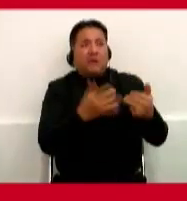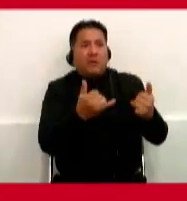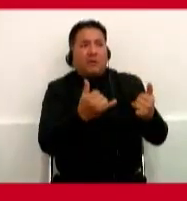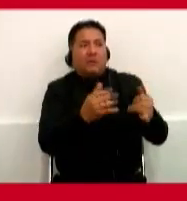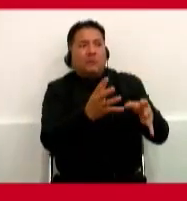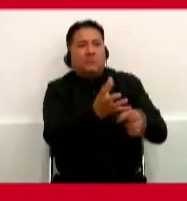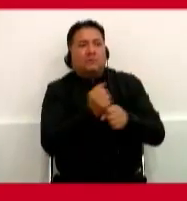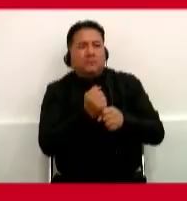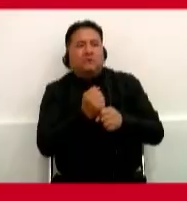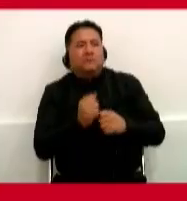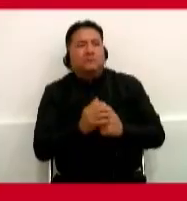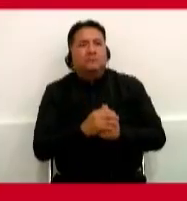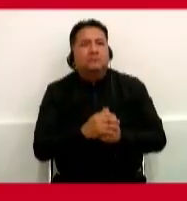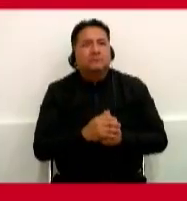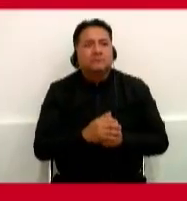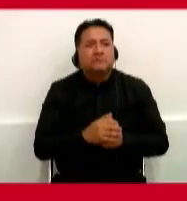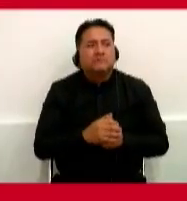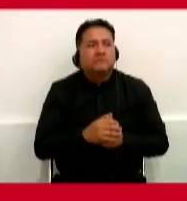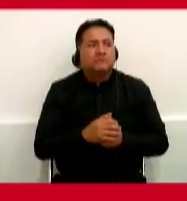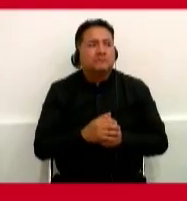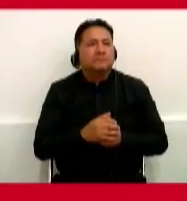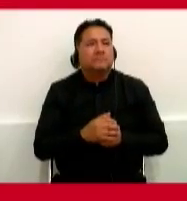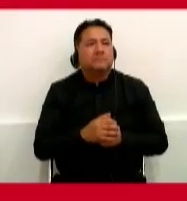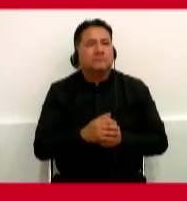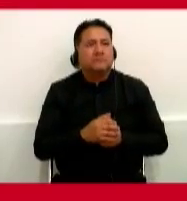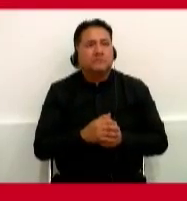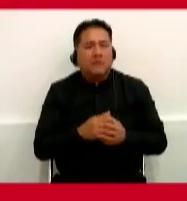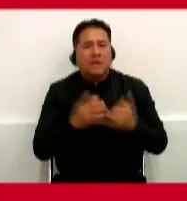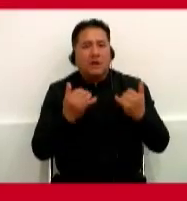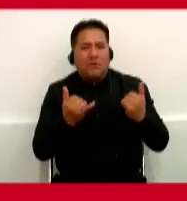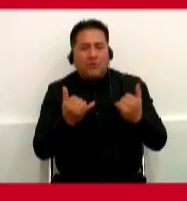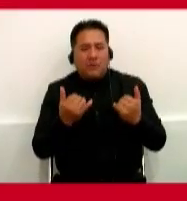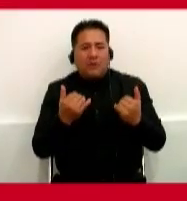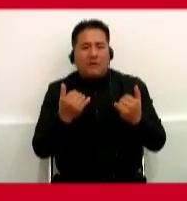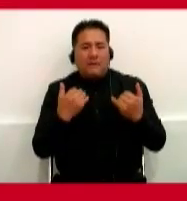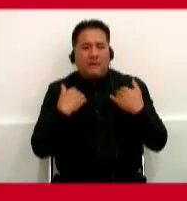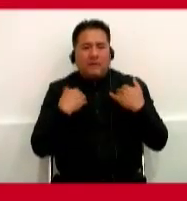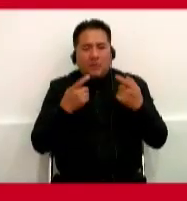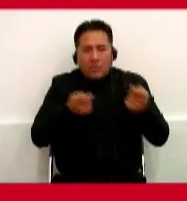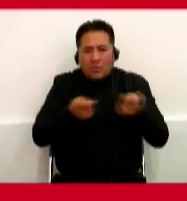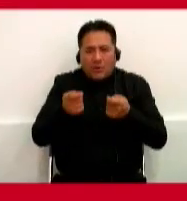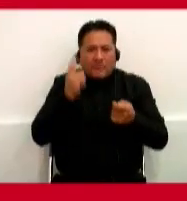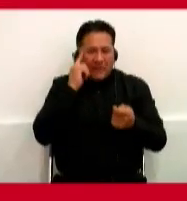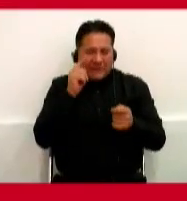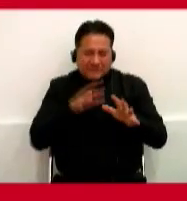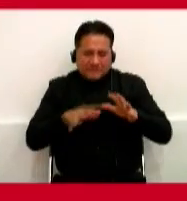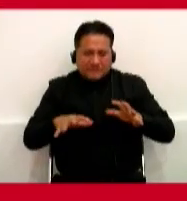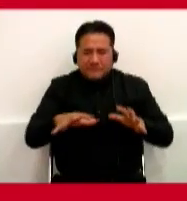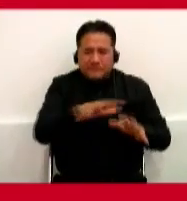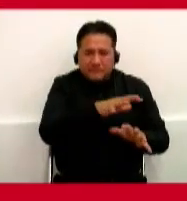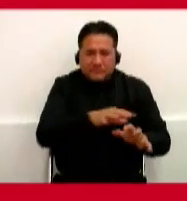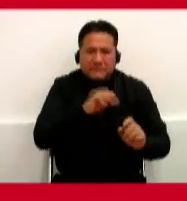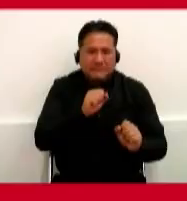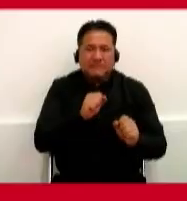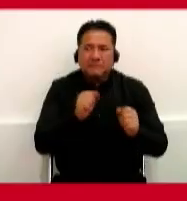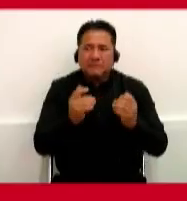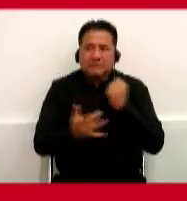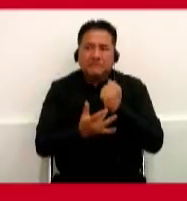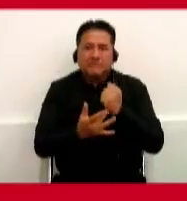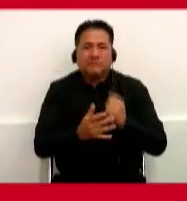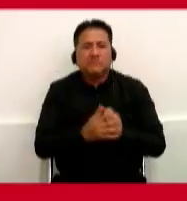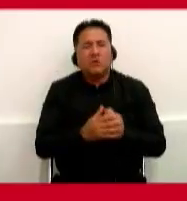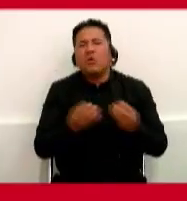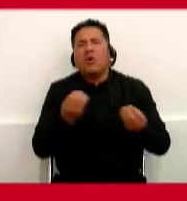tener un análisis profundo de la parte geomecánica, tener ese control operativo y la disciplina operativa muy fundamental. Sin embargo, ¿cuáles serían